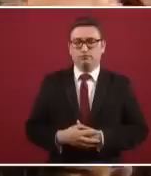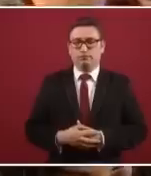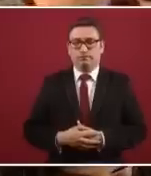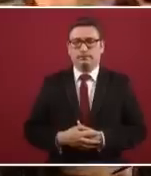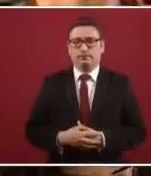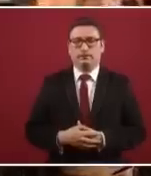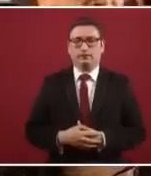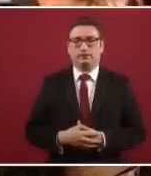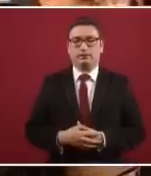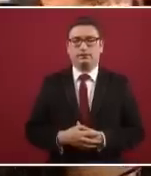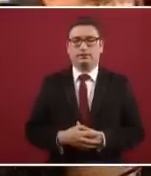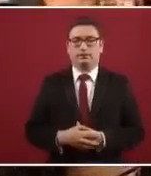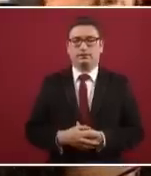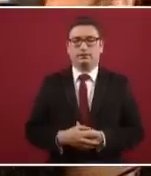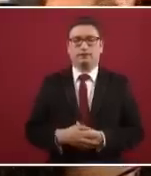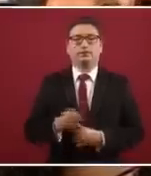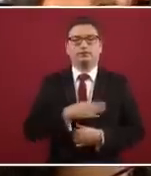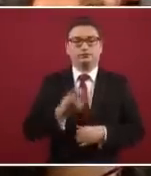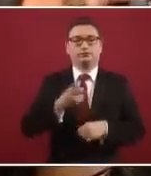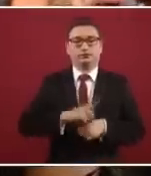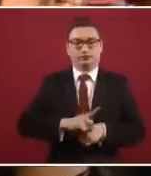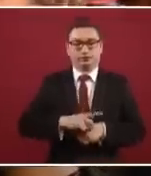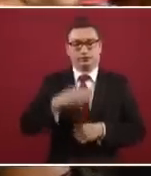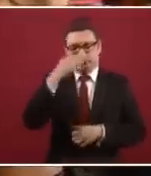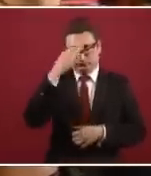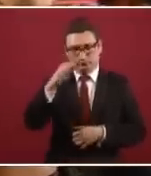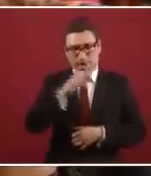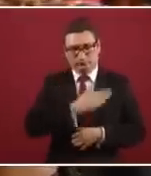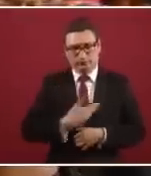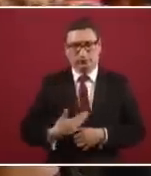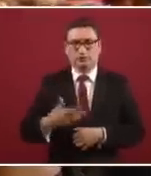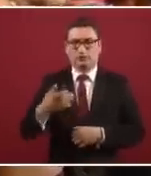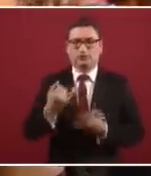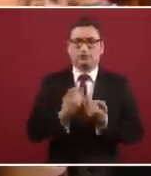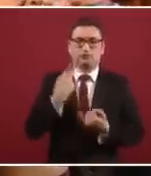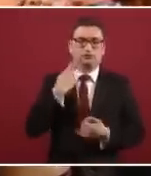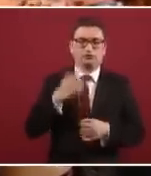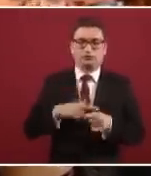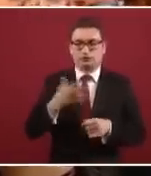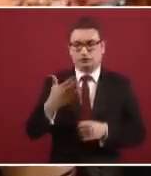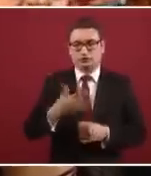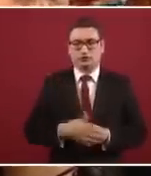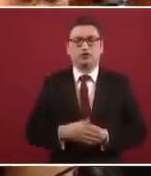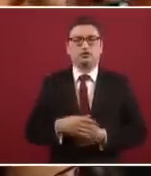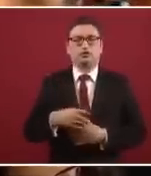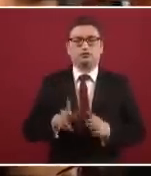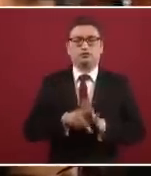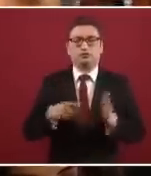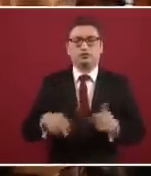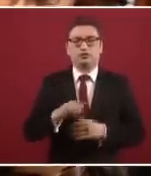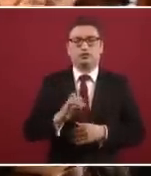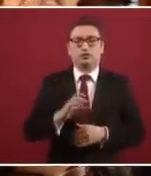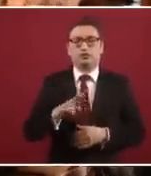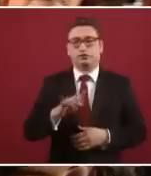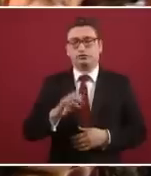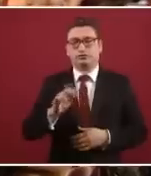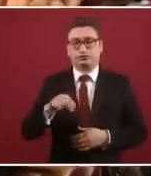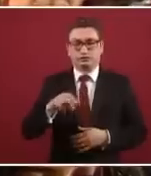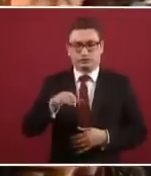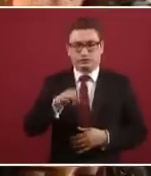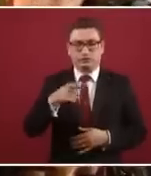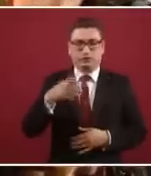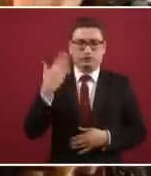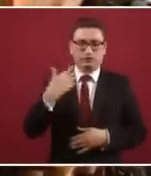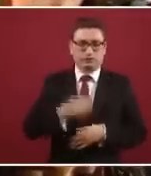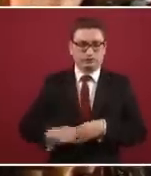repartimos. Buen día, señor presidente. Buen día, señor procurador. Urbano Barrera, del diario Evasiones. El fin de semana